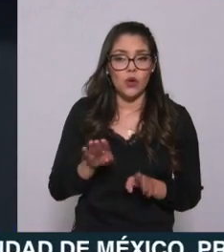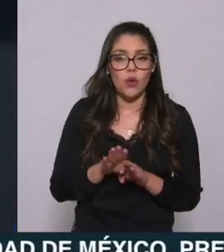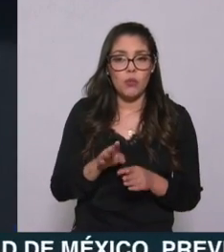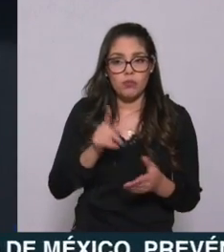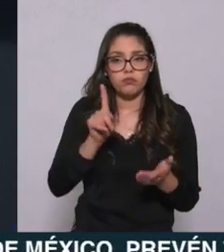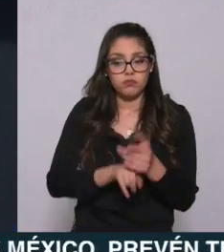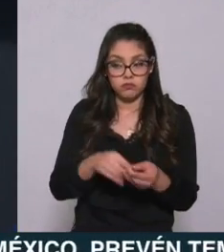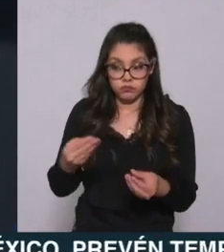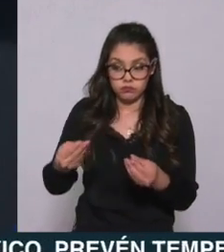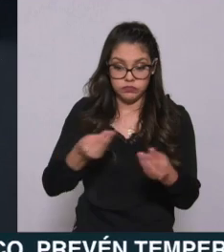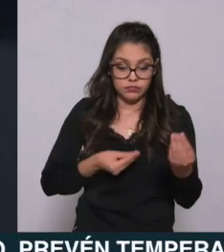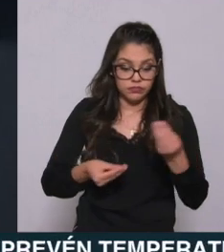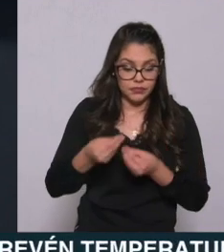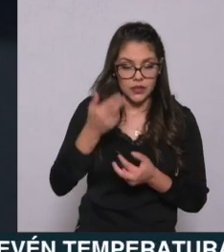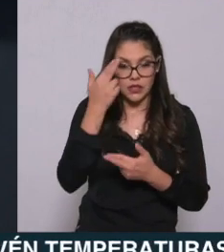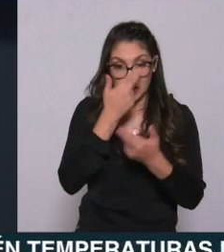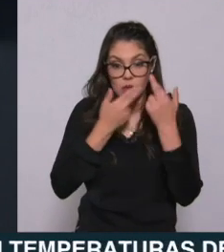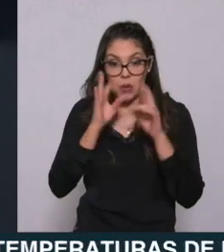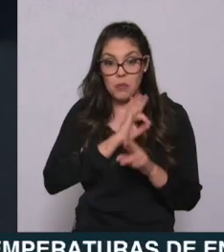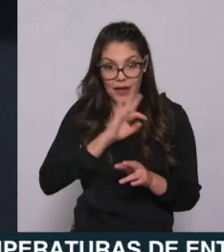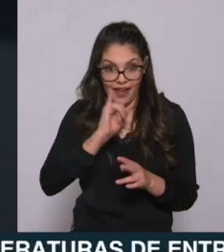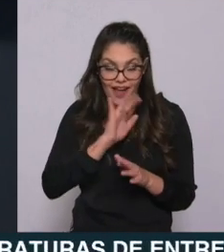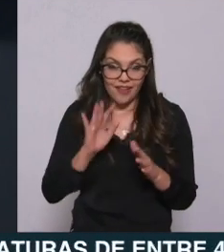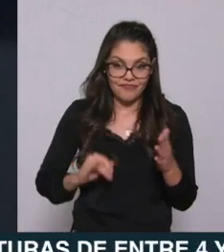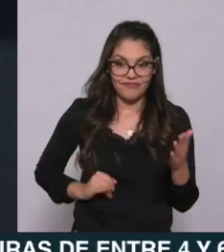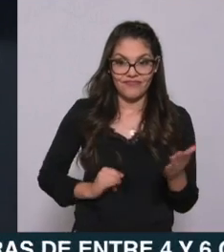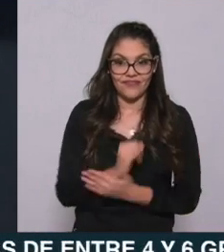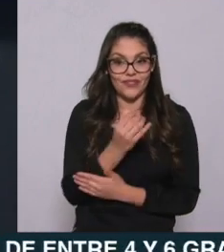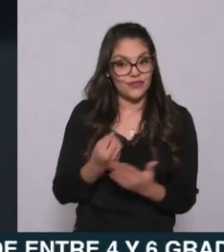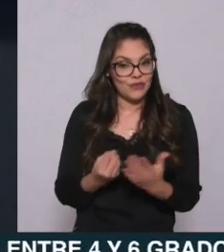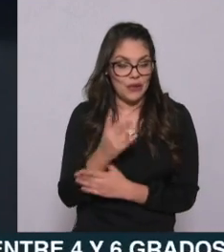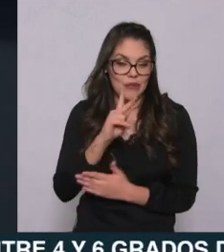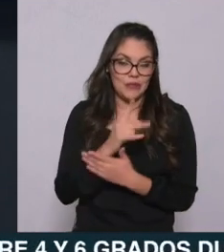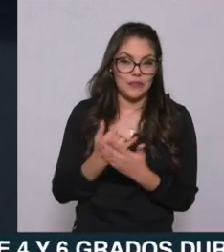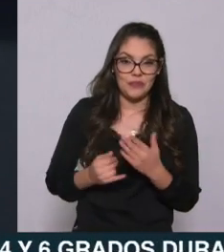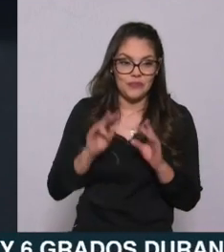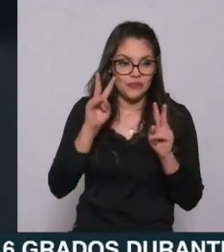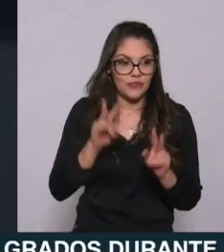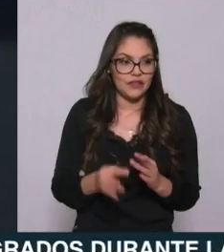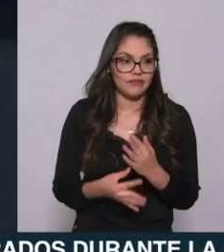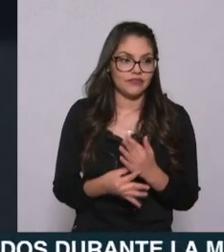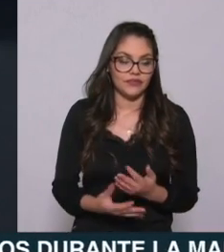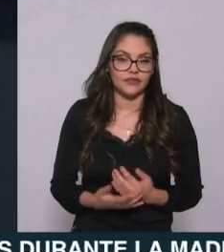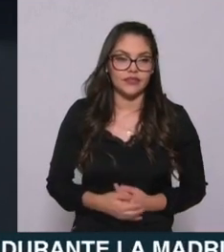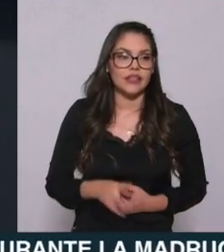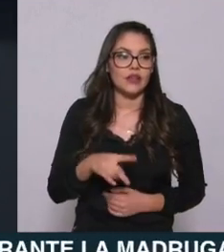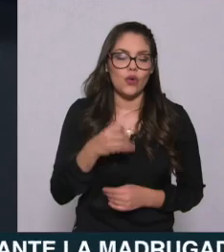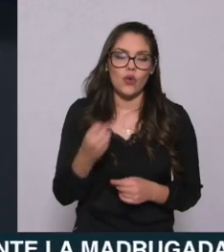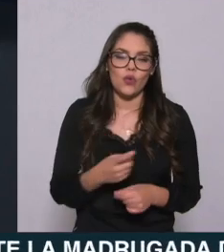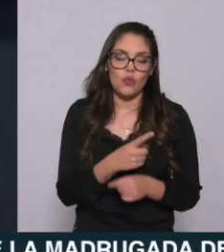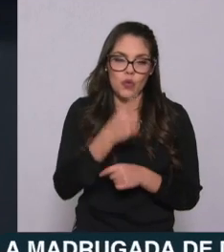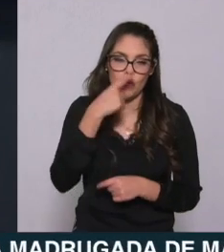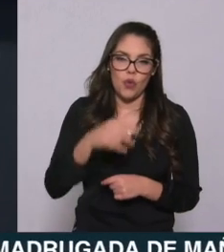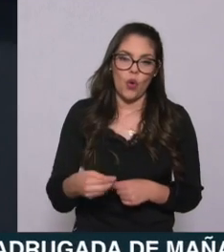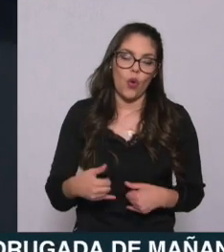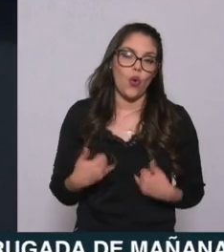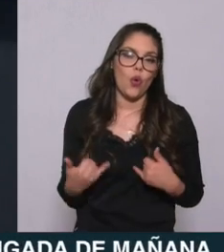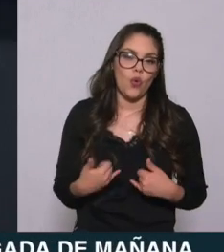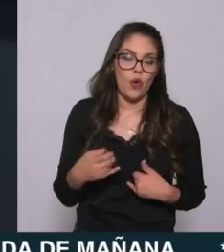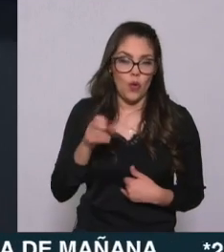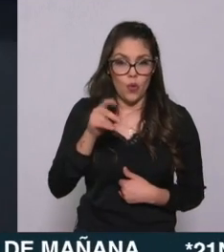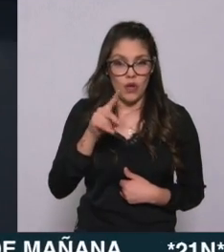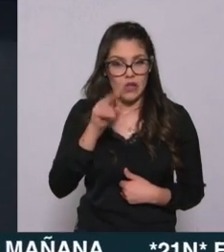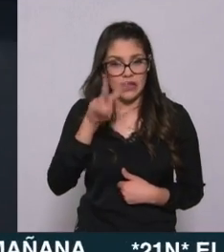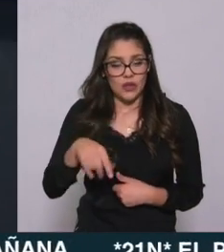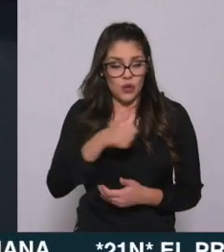revisión para ver si lo podemos llevar a cabo ya como un proyecto real. Y vaya, una gran oportunidad para todos los jóvenes, Eduardo, porque sin duda la ciudad